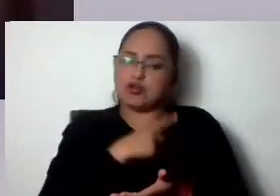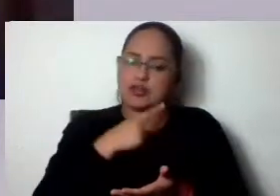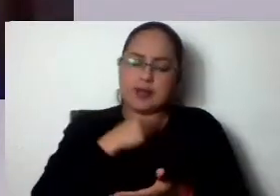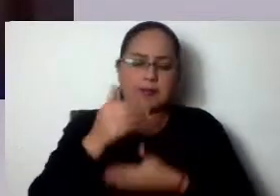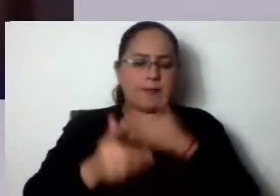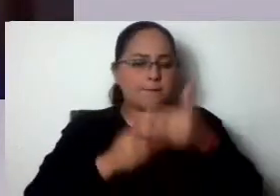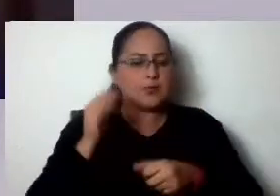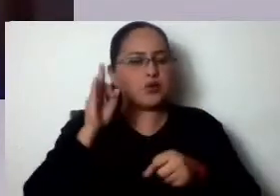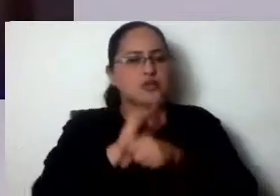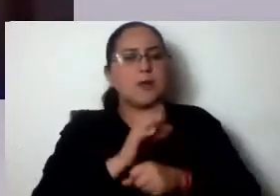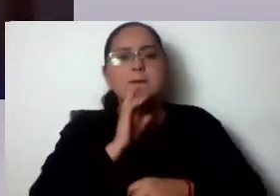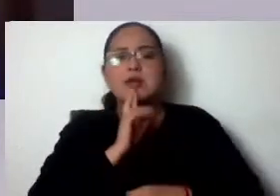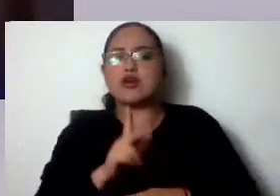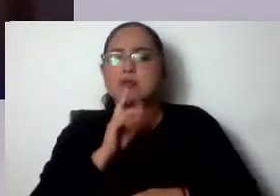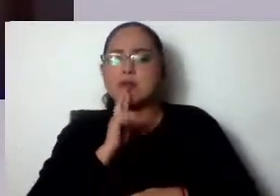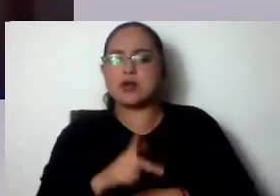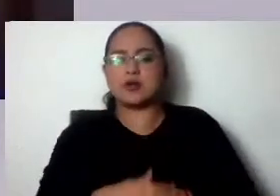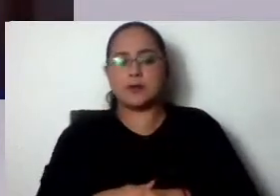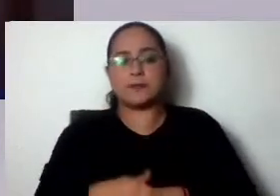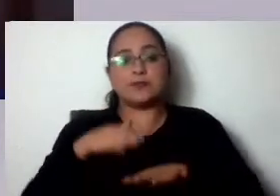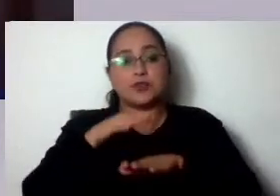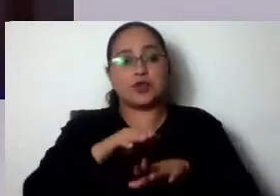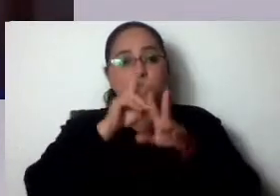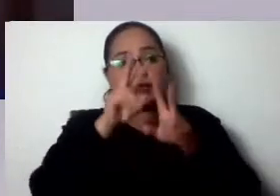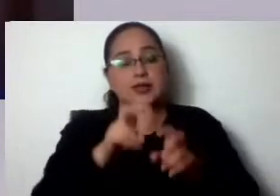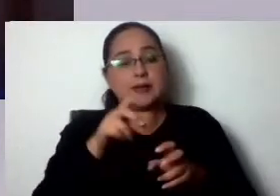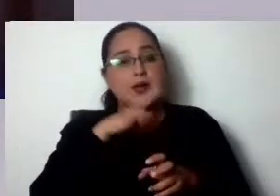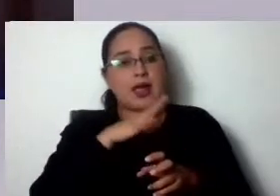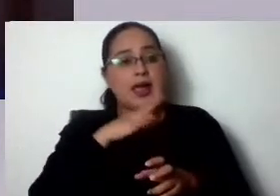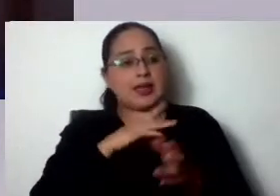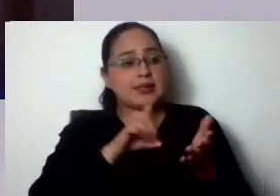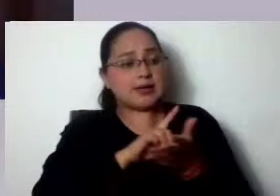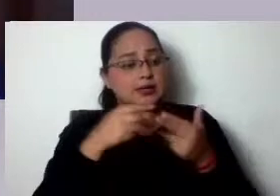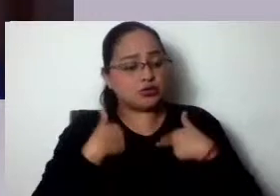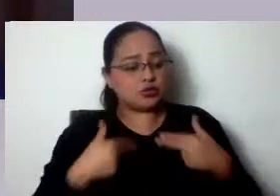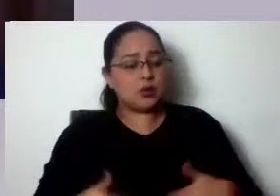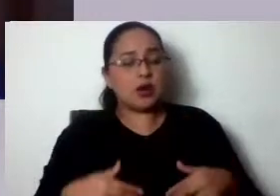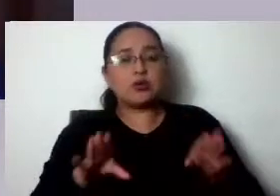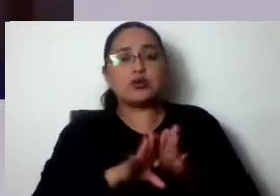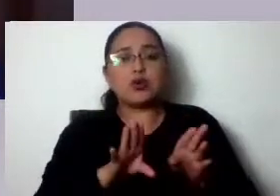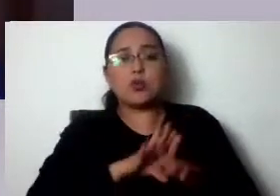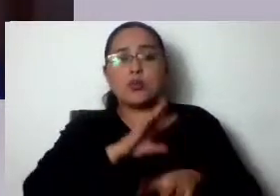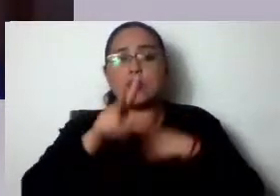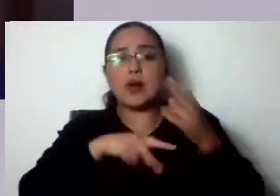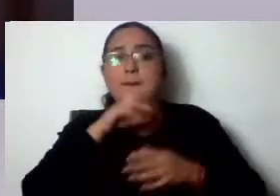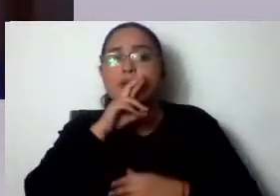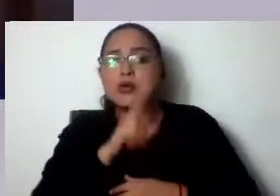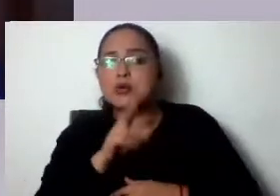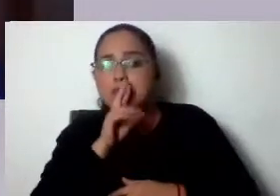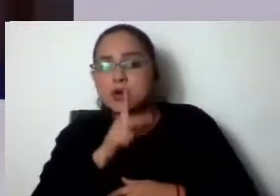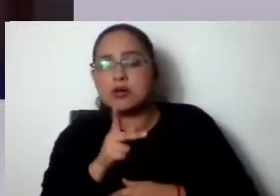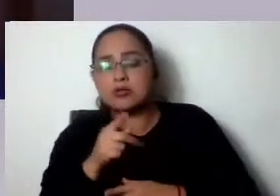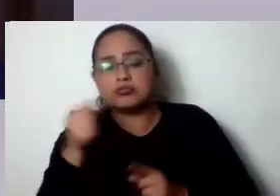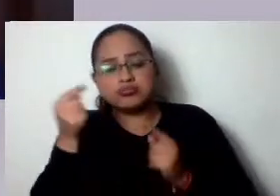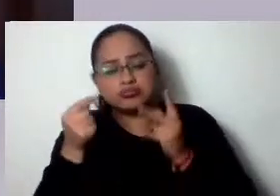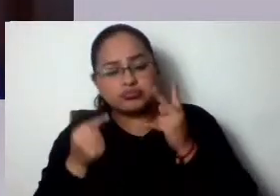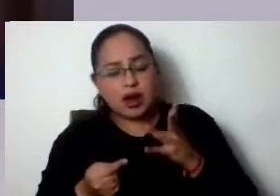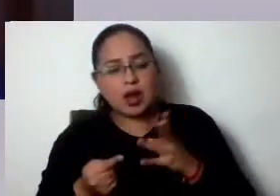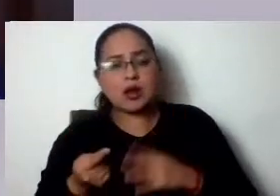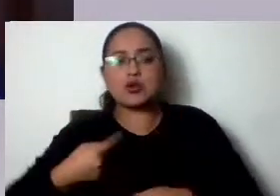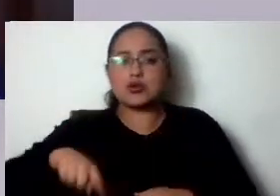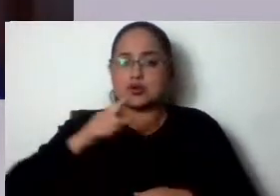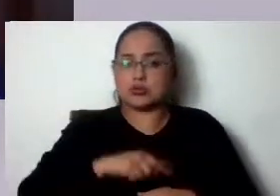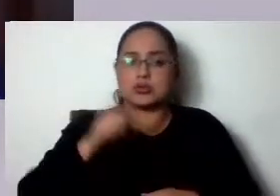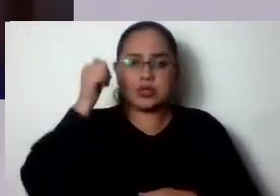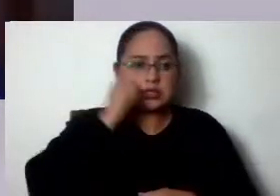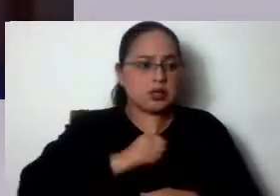maestro día san vicente sobre la progresividad de estos derechos en los cuales estamos cuidadosamente